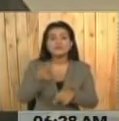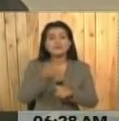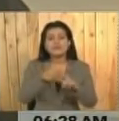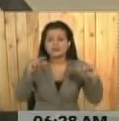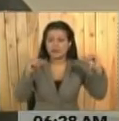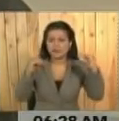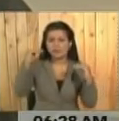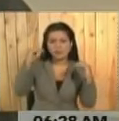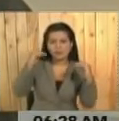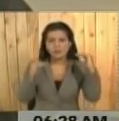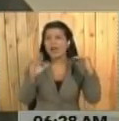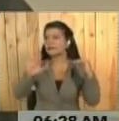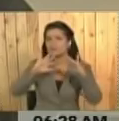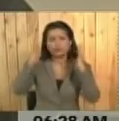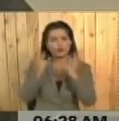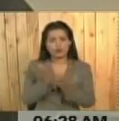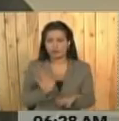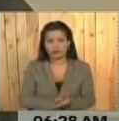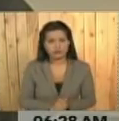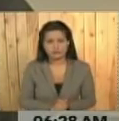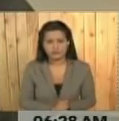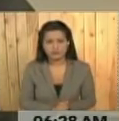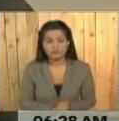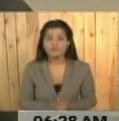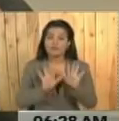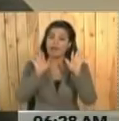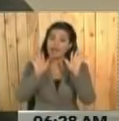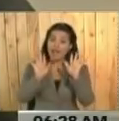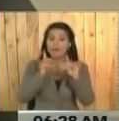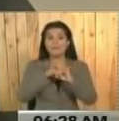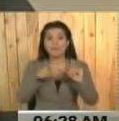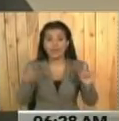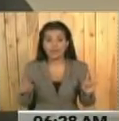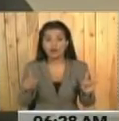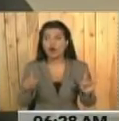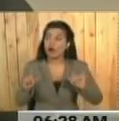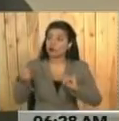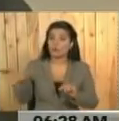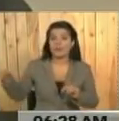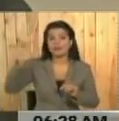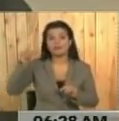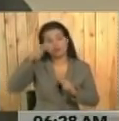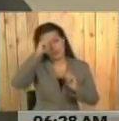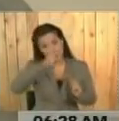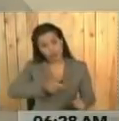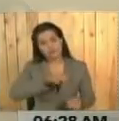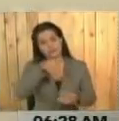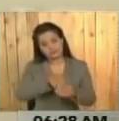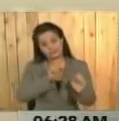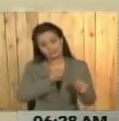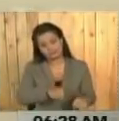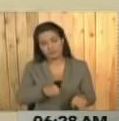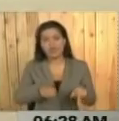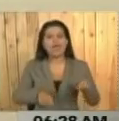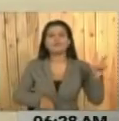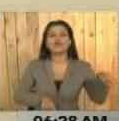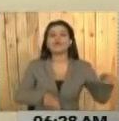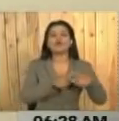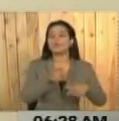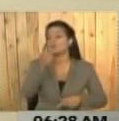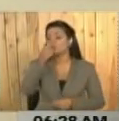reducida en cualquier parte del mundo eh lo que ocurre es que en otras partes del mundo la gente reconoce las elecciones aquí en Venezuela No